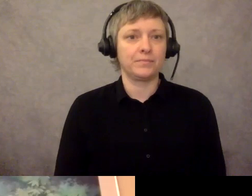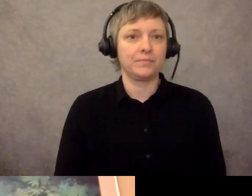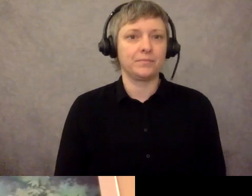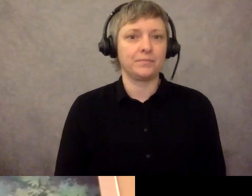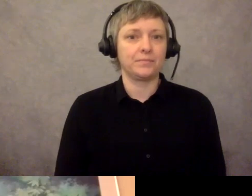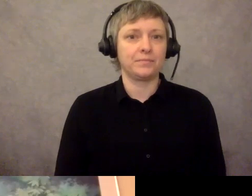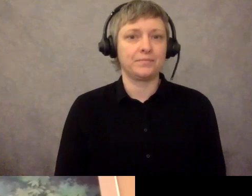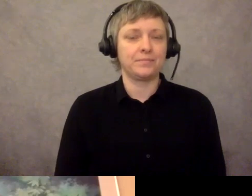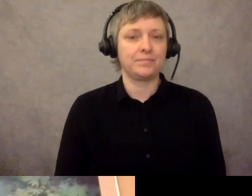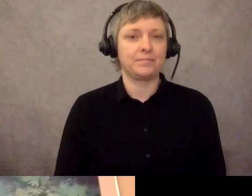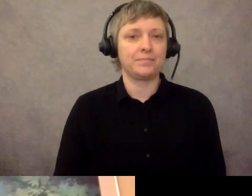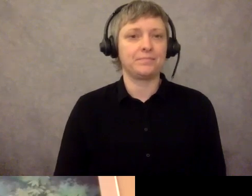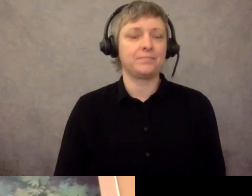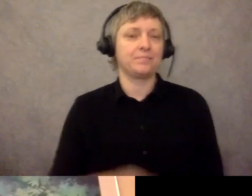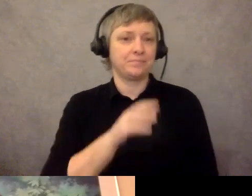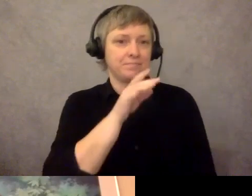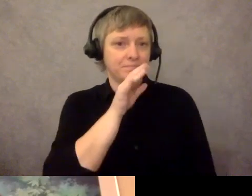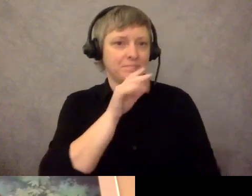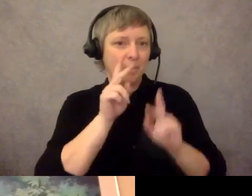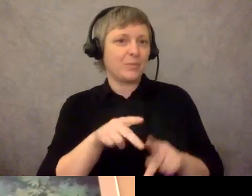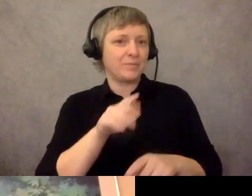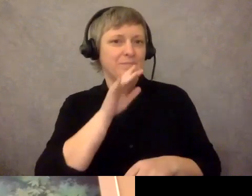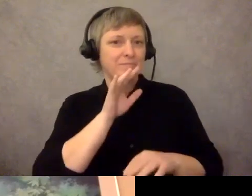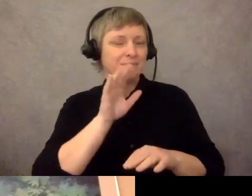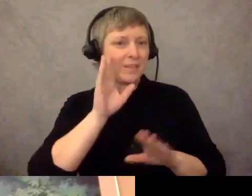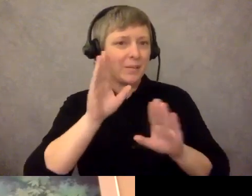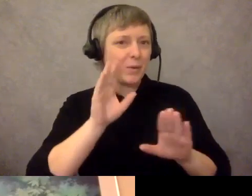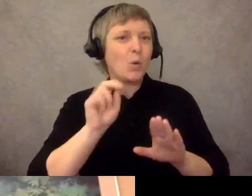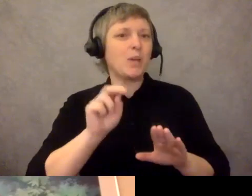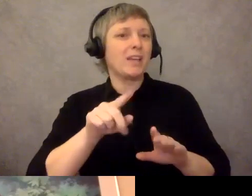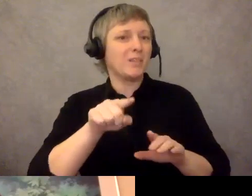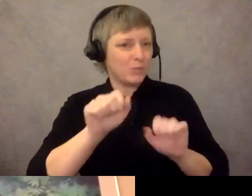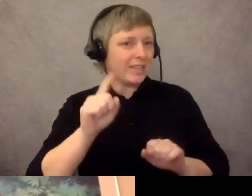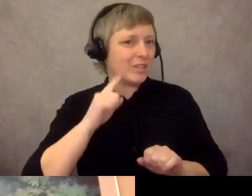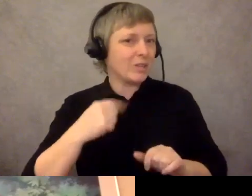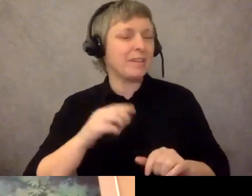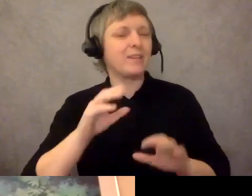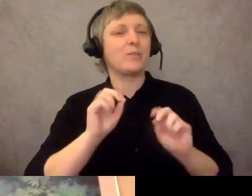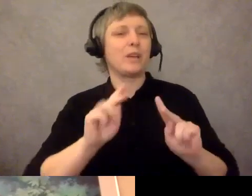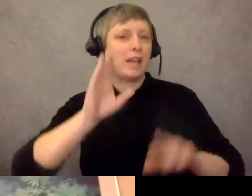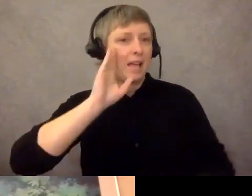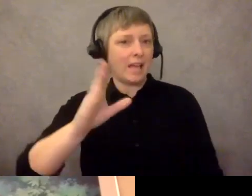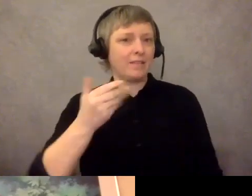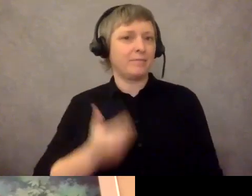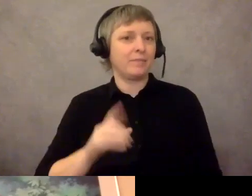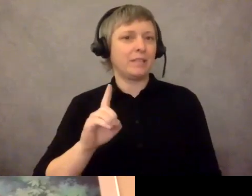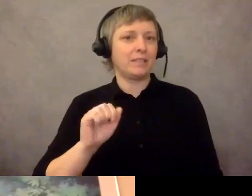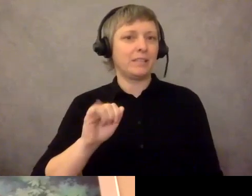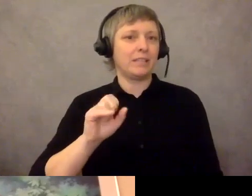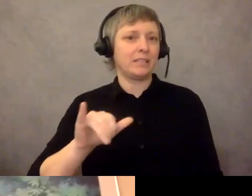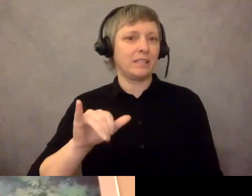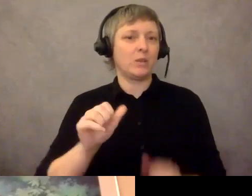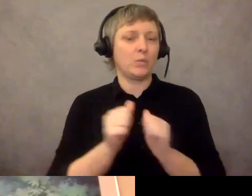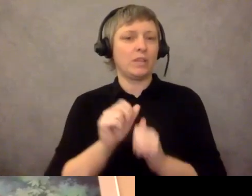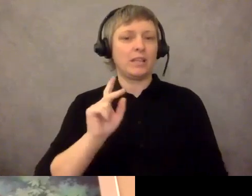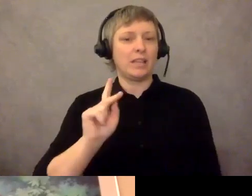Hola. Hello. Okay. You guys can hear me. Hola, sí, esta es Daisy con KGW. Gracias